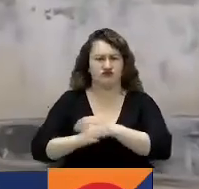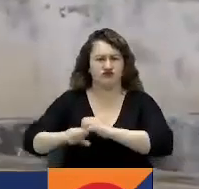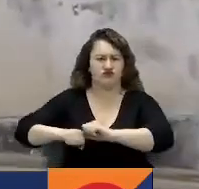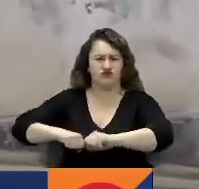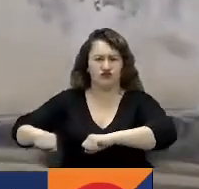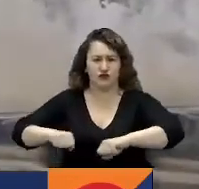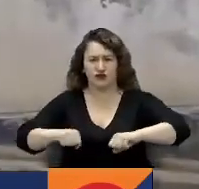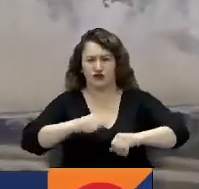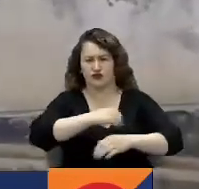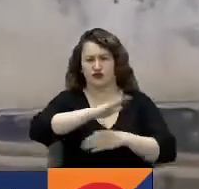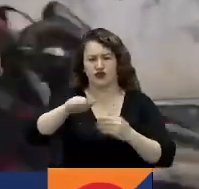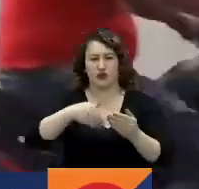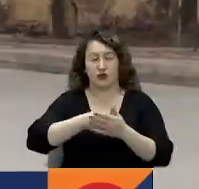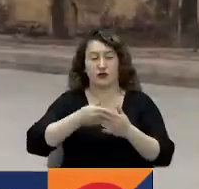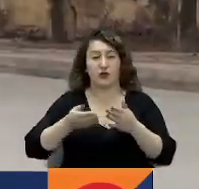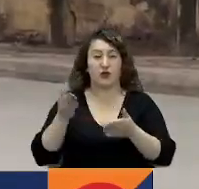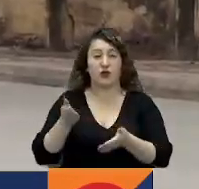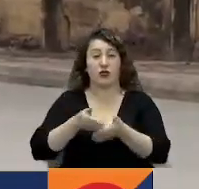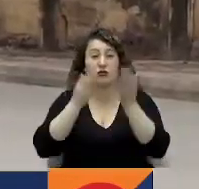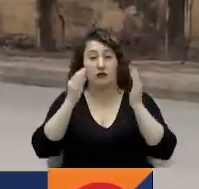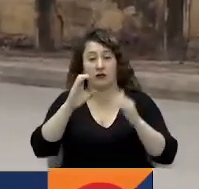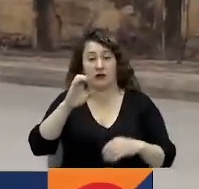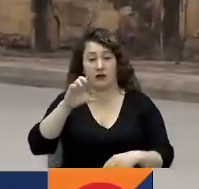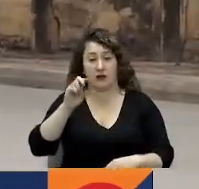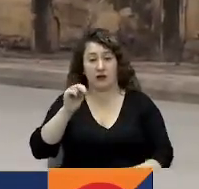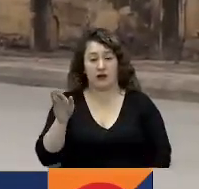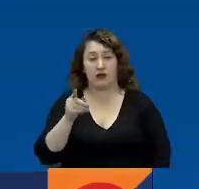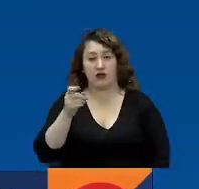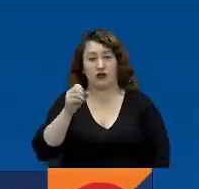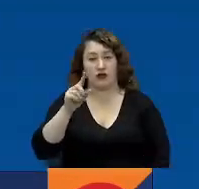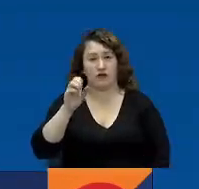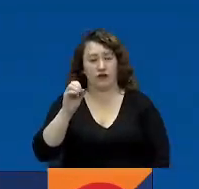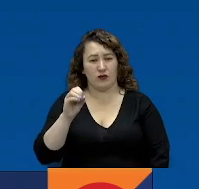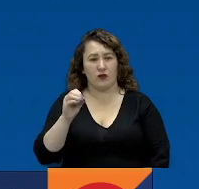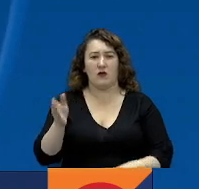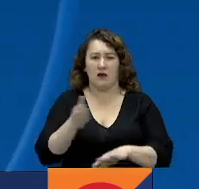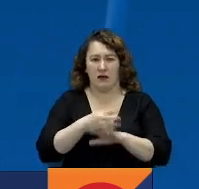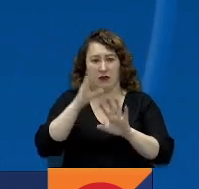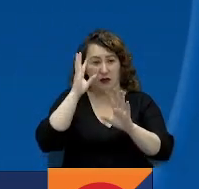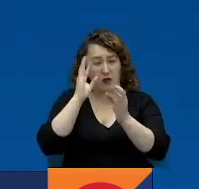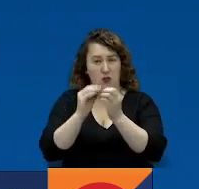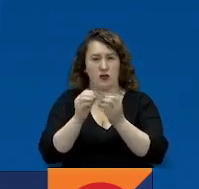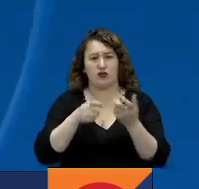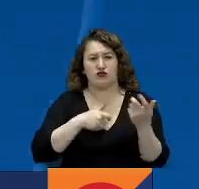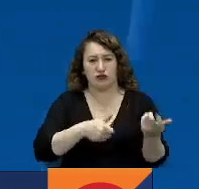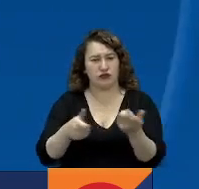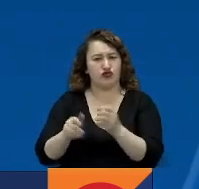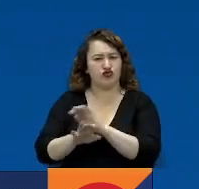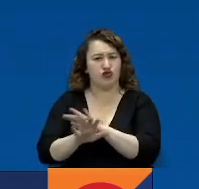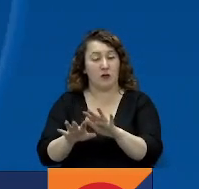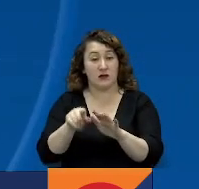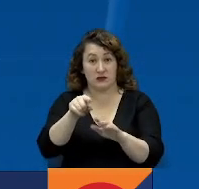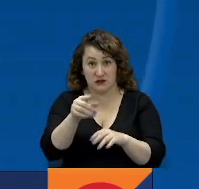operaciones militares contra el Clan del Golfo. Se suspende el cese bilateral con este grupo al margen